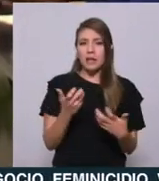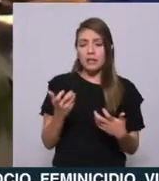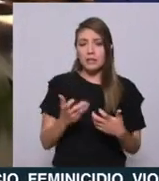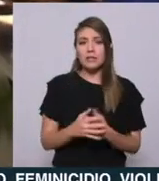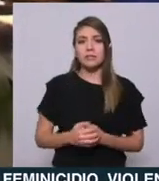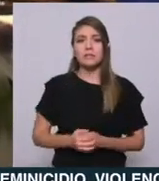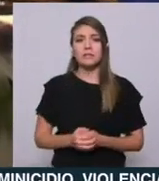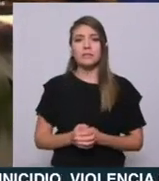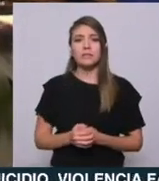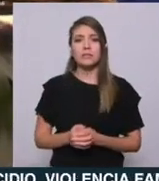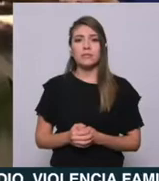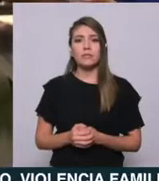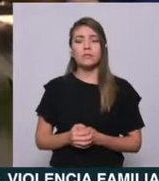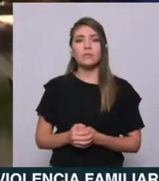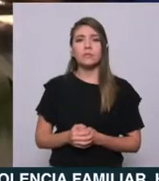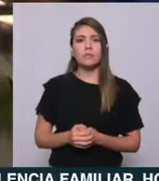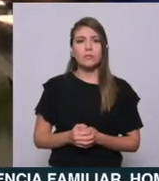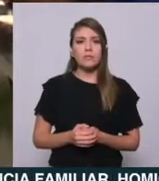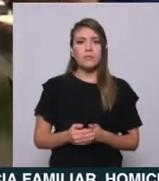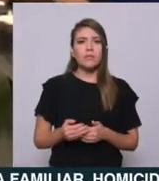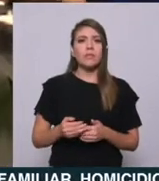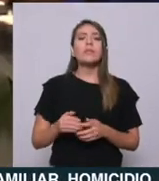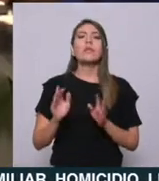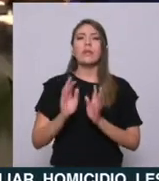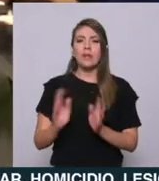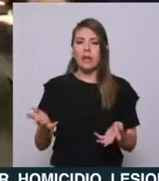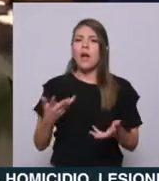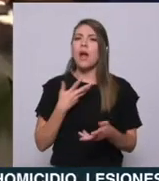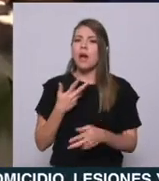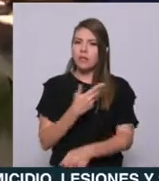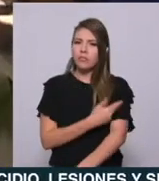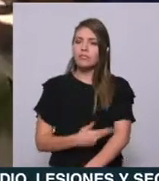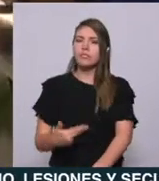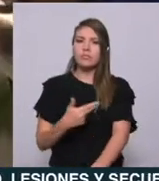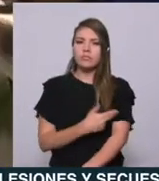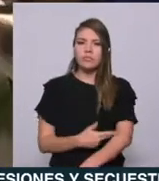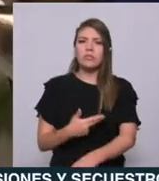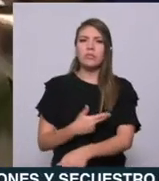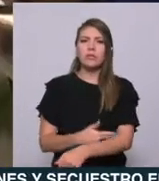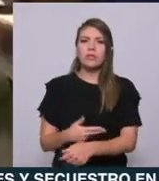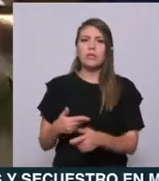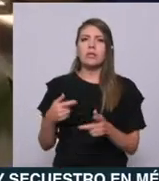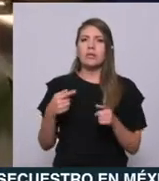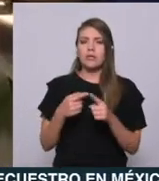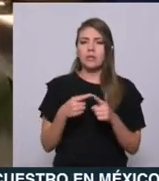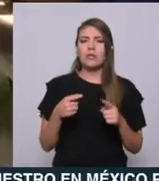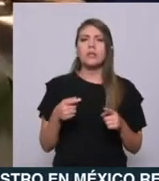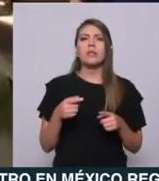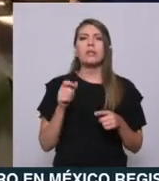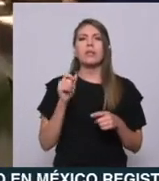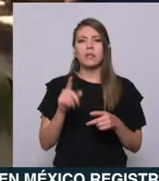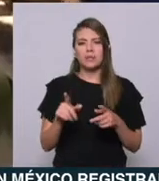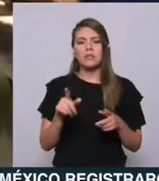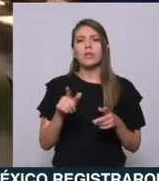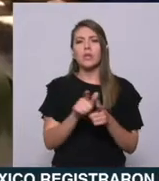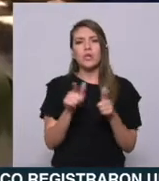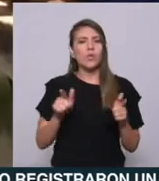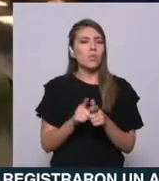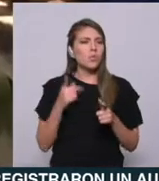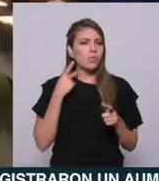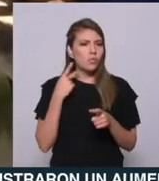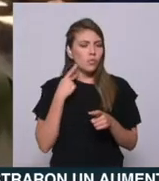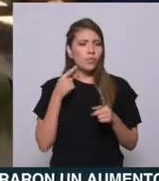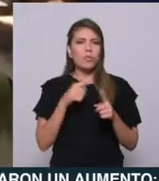legislativos? Ya ha habido precedentes, fueron combatidos por los partidos políticos y la Corte determinó por